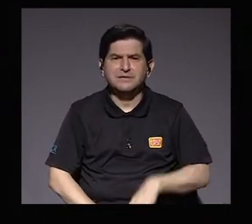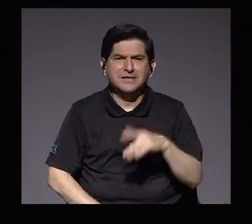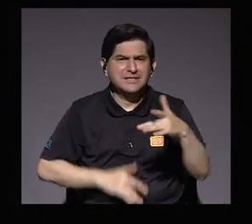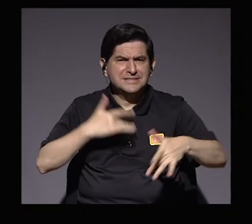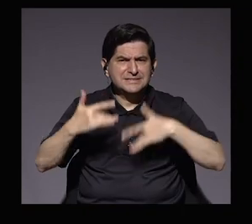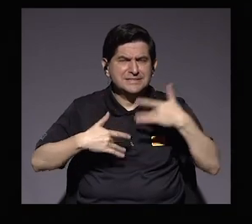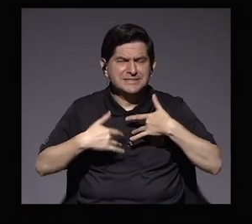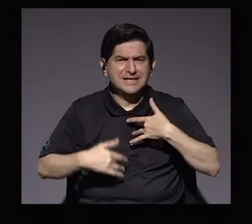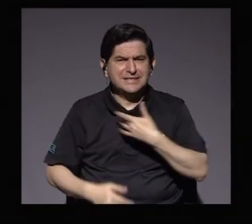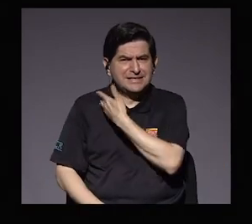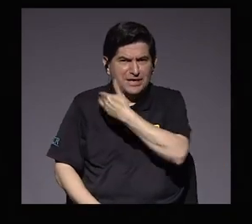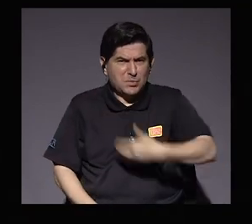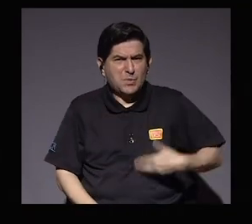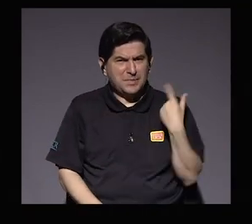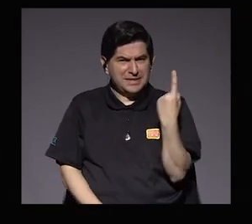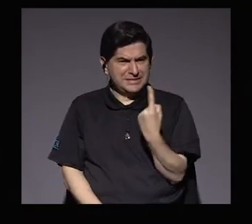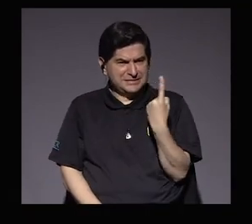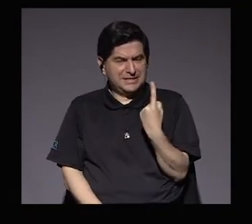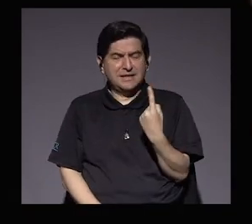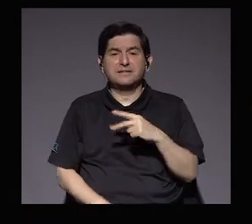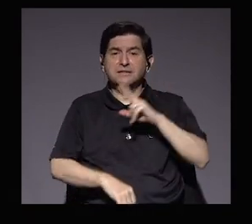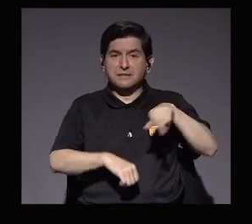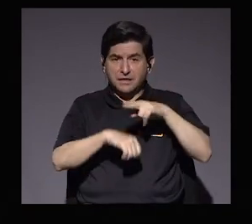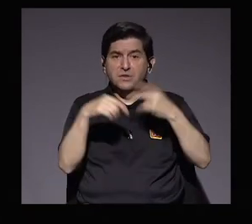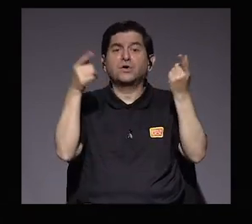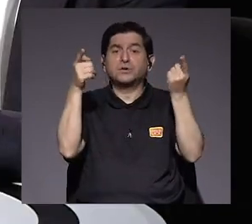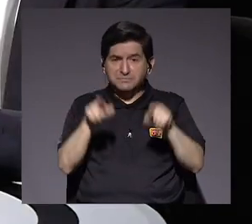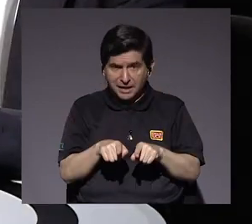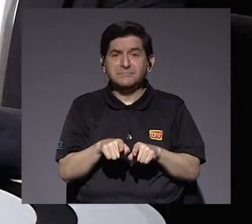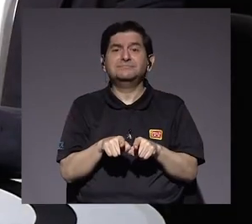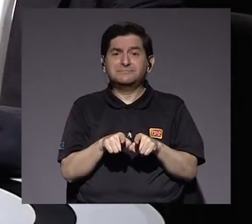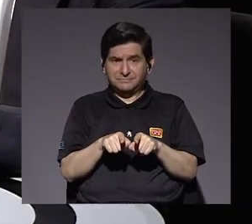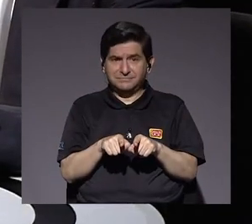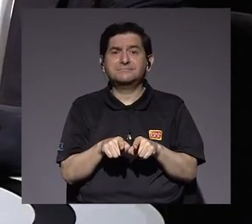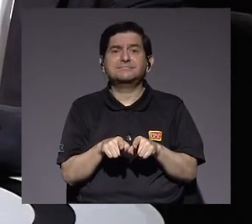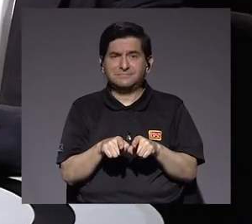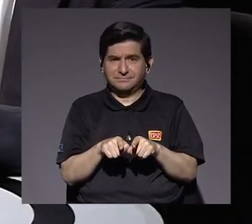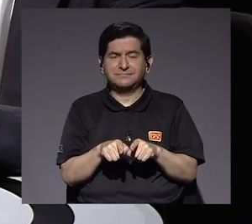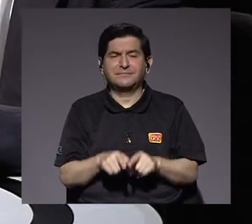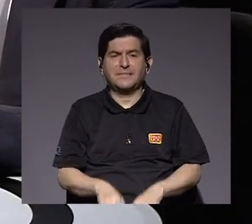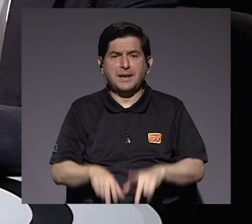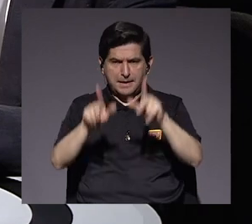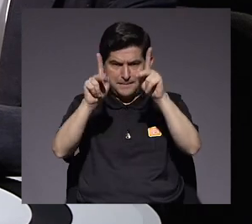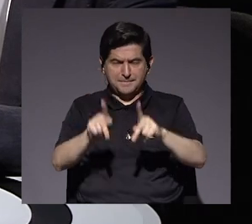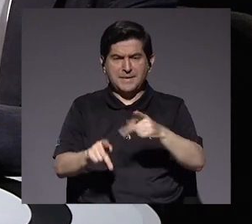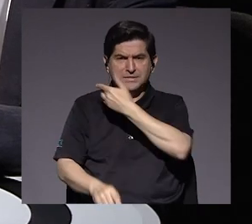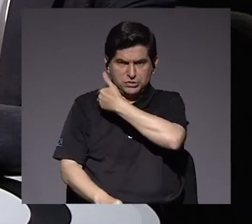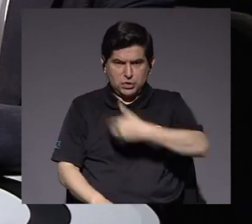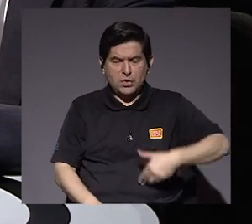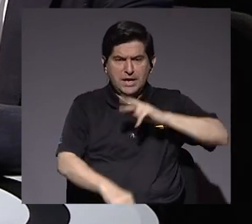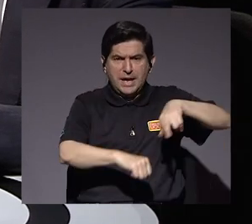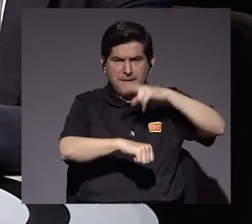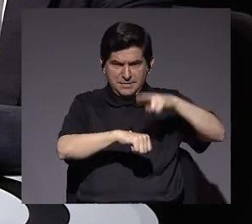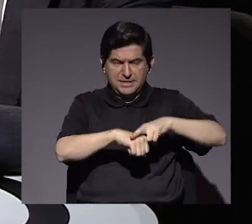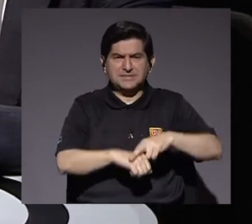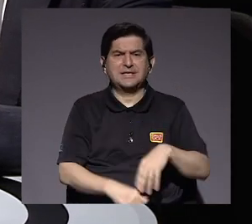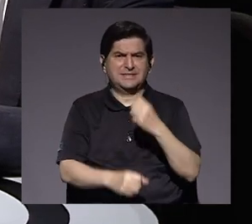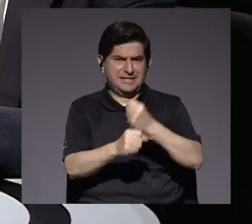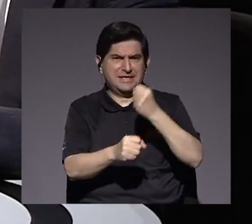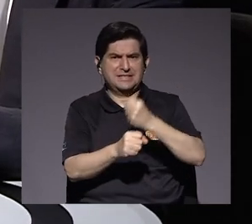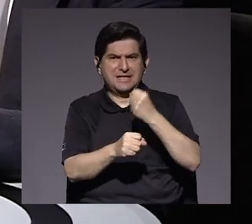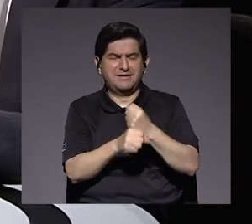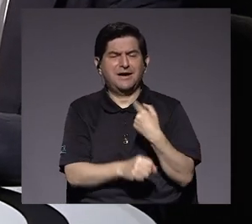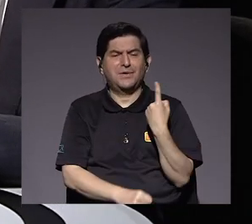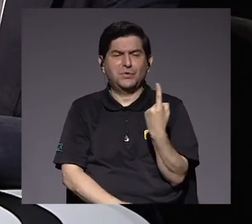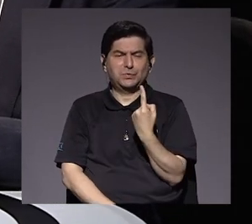¿se siente un presidente muy solo? Normalmente sucede. El puesto de la persona que ocupa la presidencia de la República suele ser un